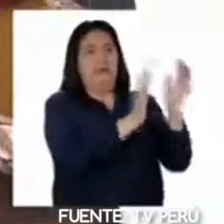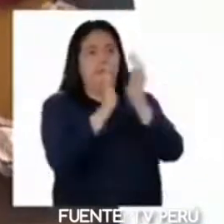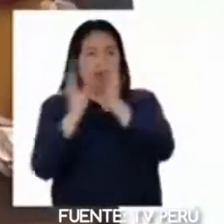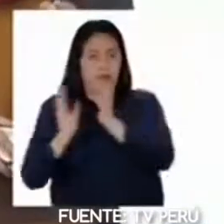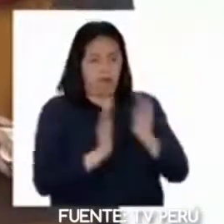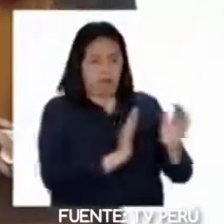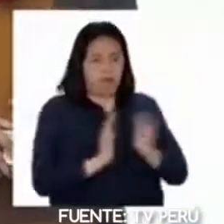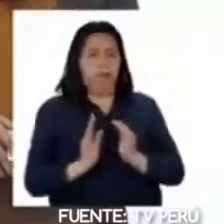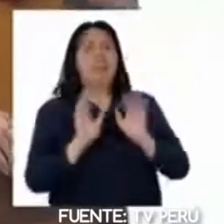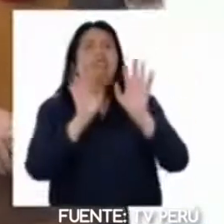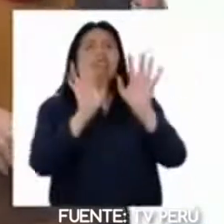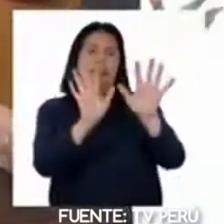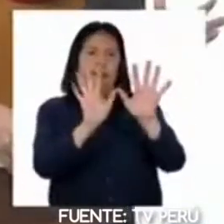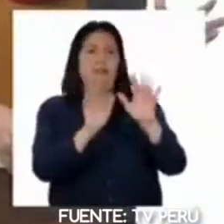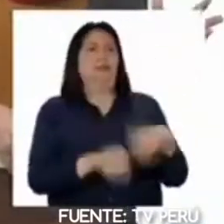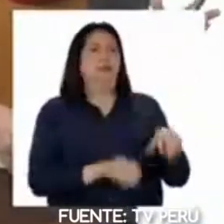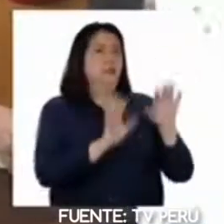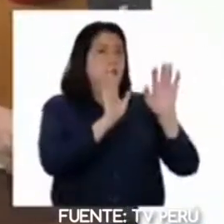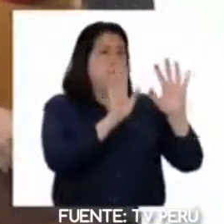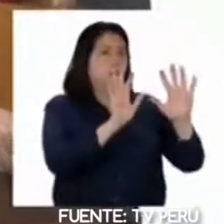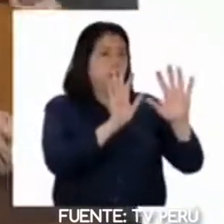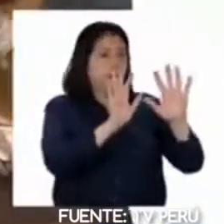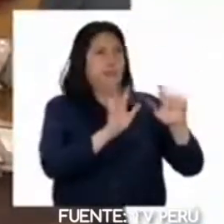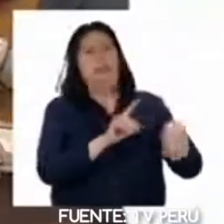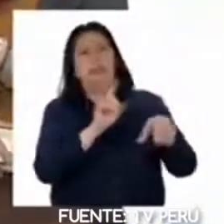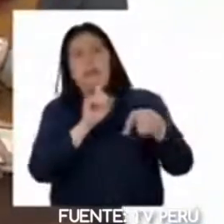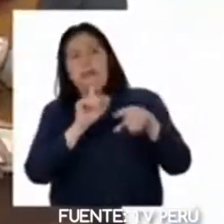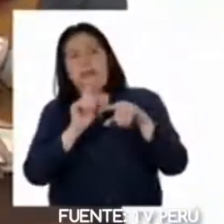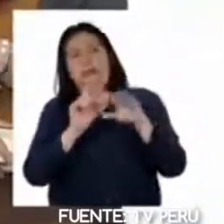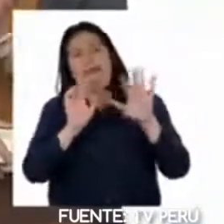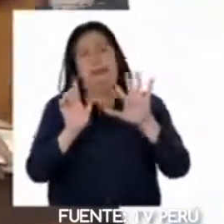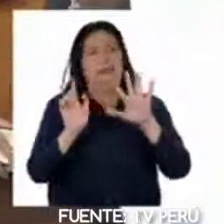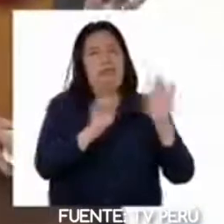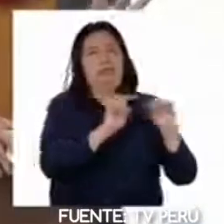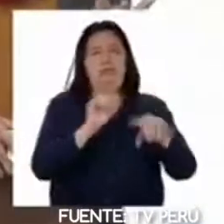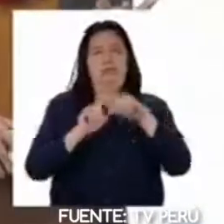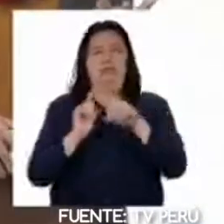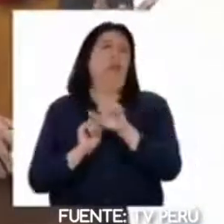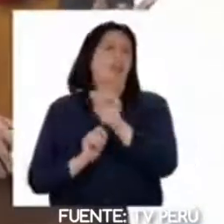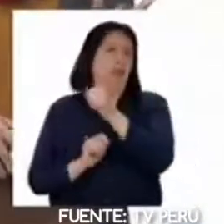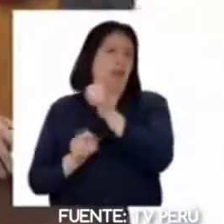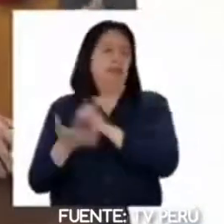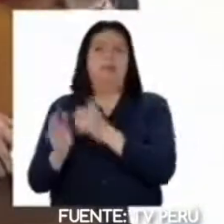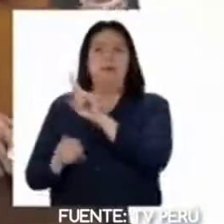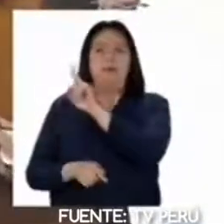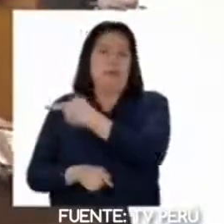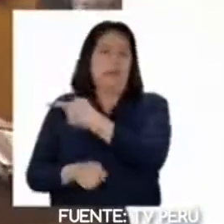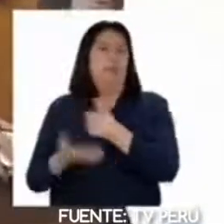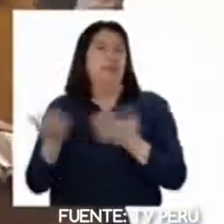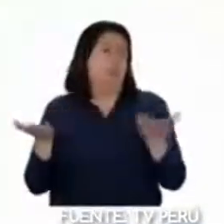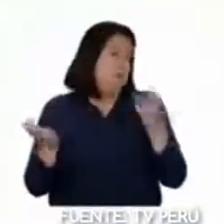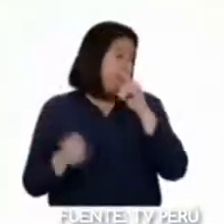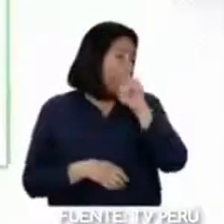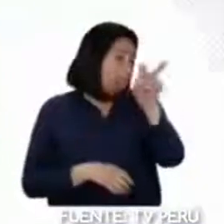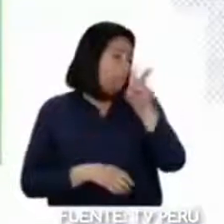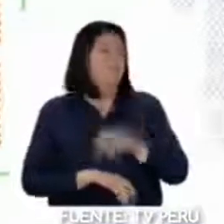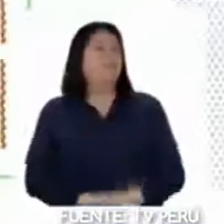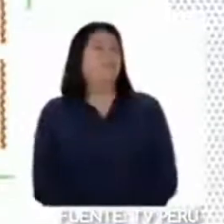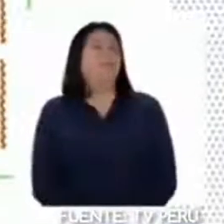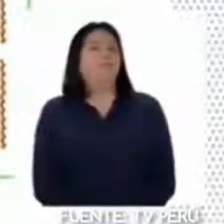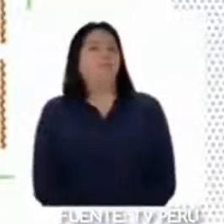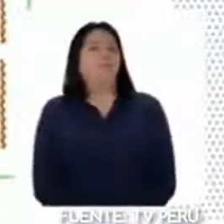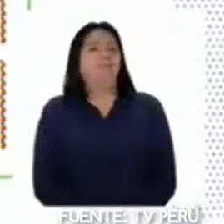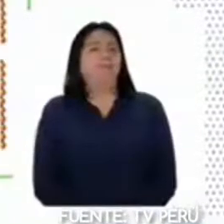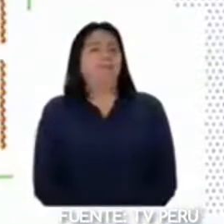repetiría 10 veces, porque 10 centenas es 1000. Y el total de manzanas se vería así.